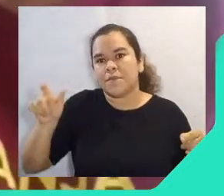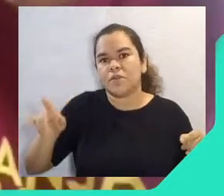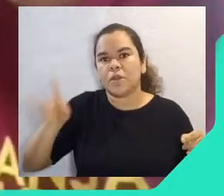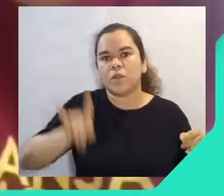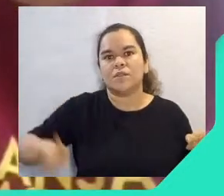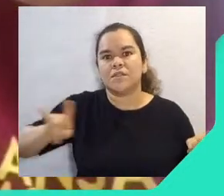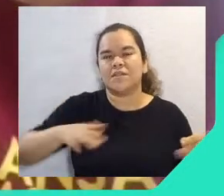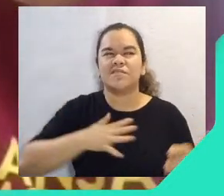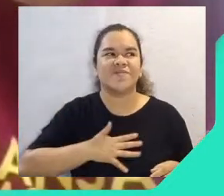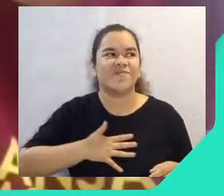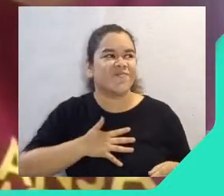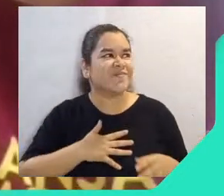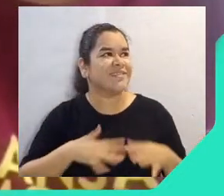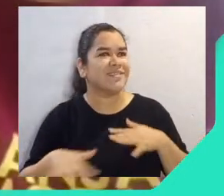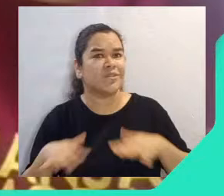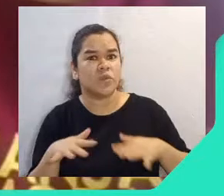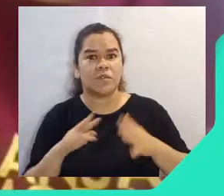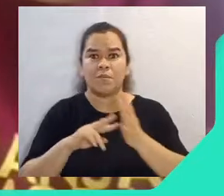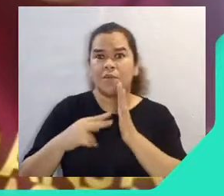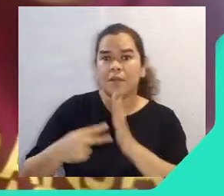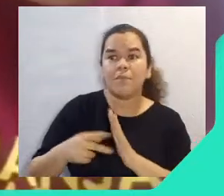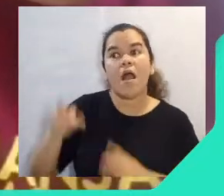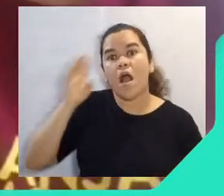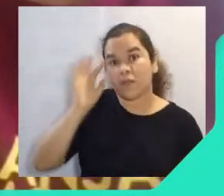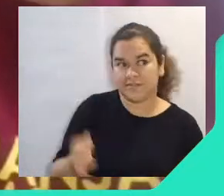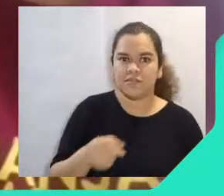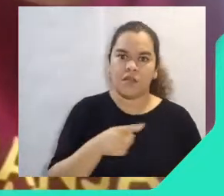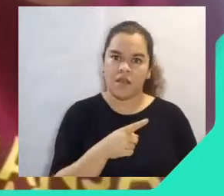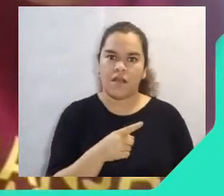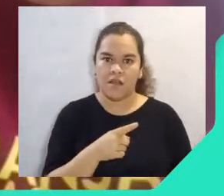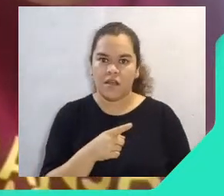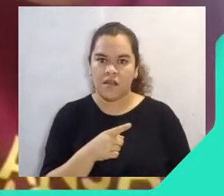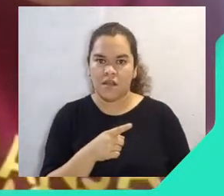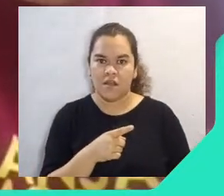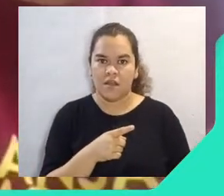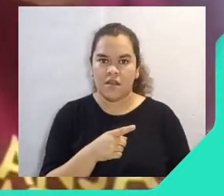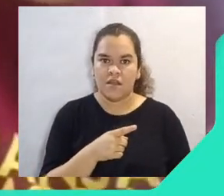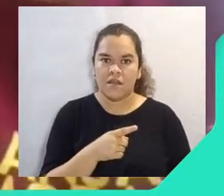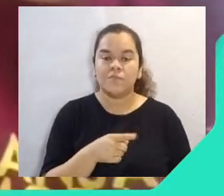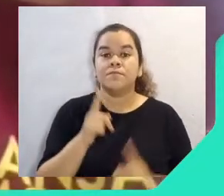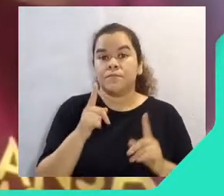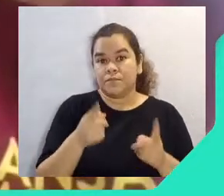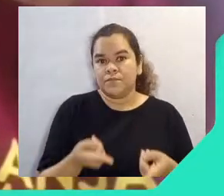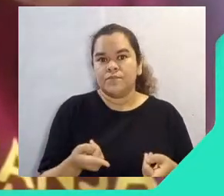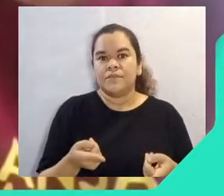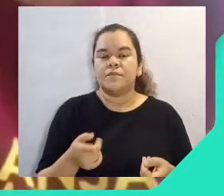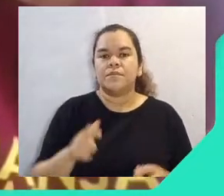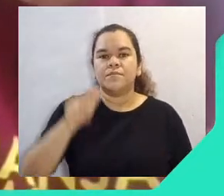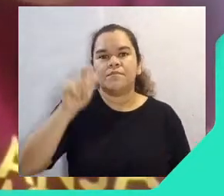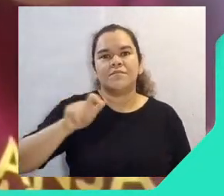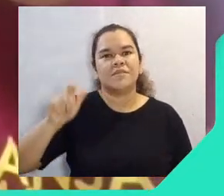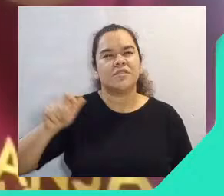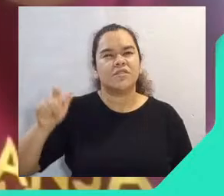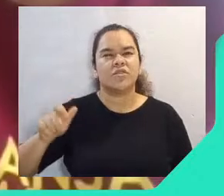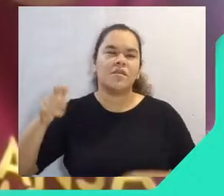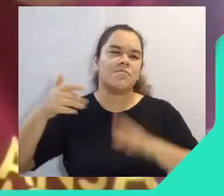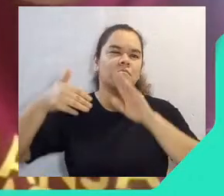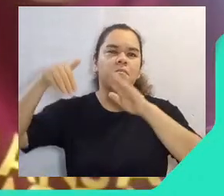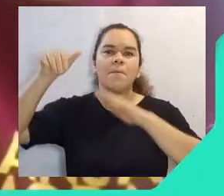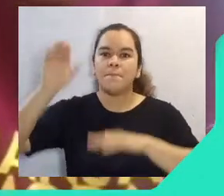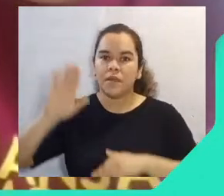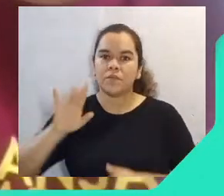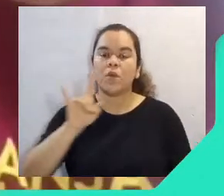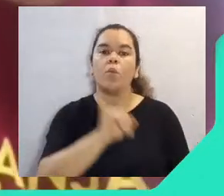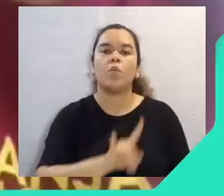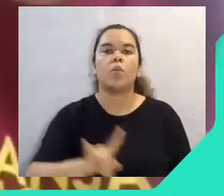atravesando. Además de que tienen en cuenta que por lo menos la mayoría de las personas no están estudiando en la universidad